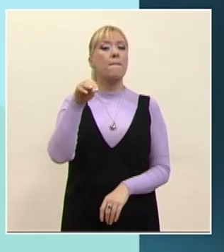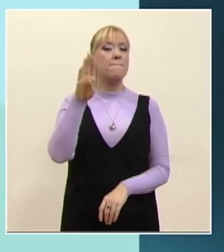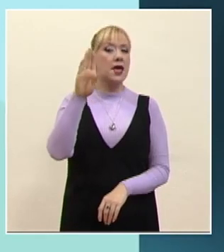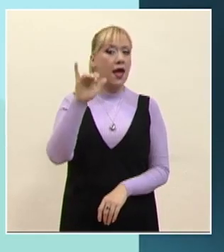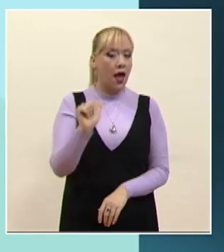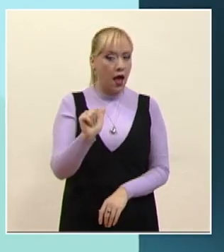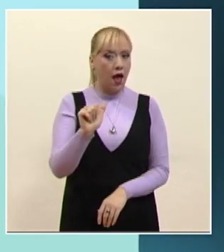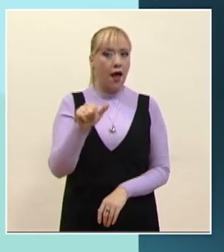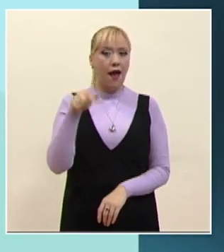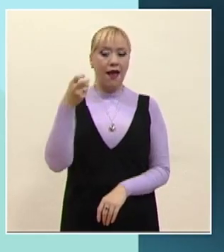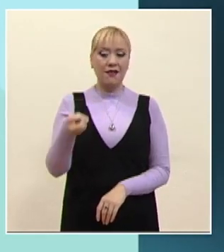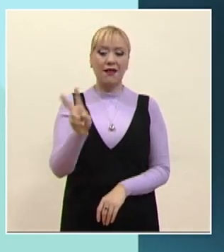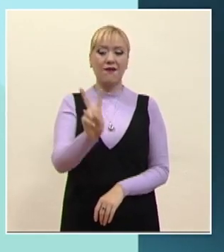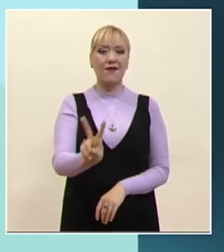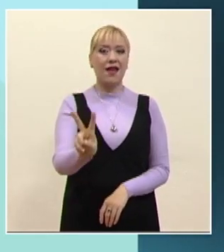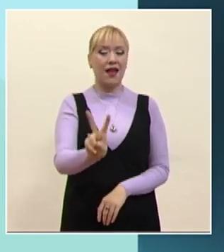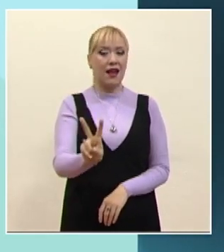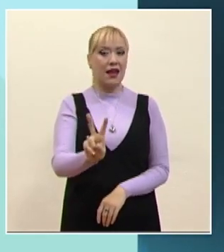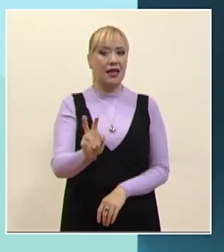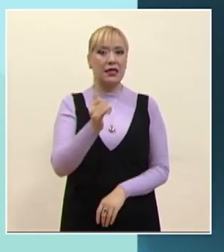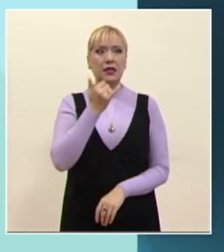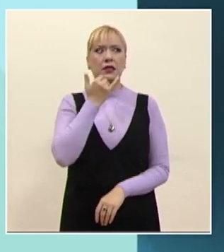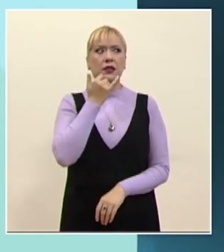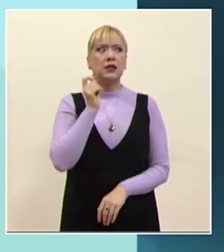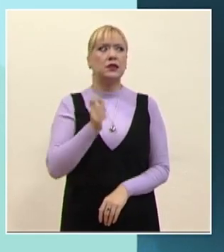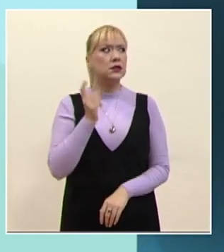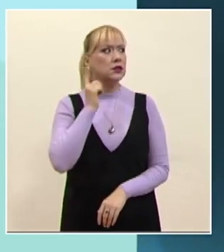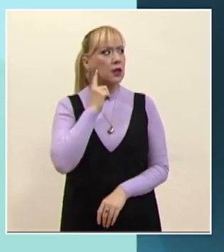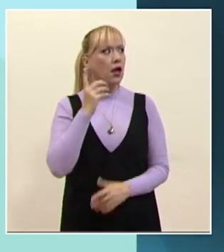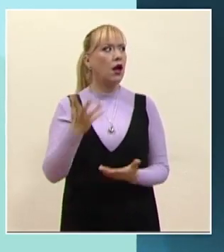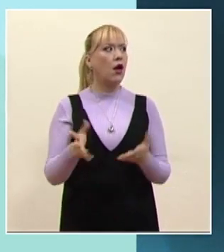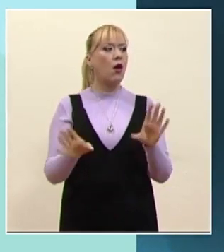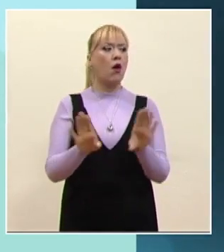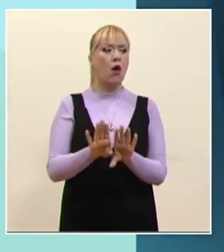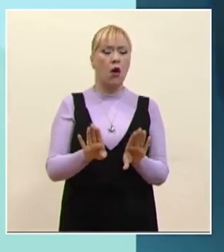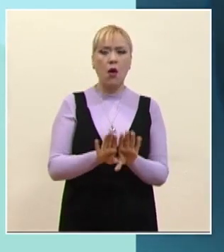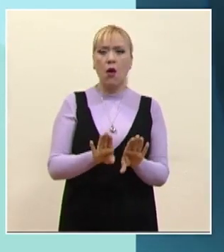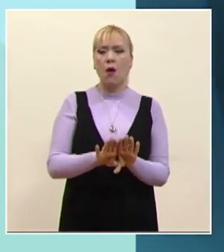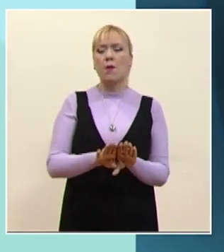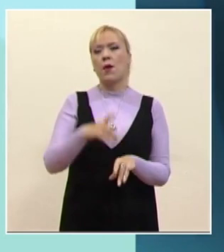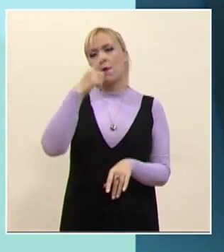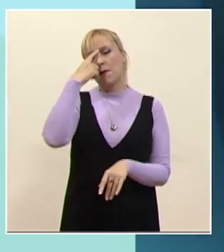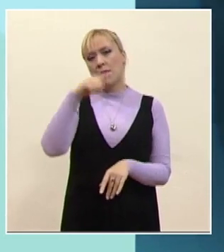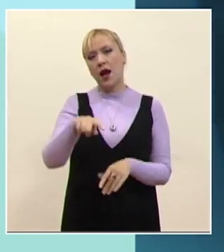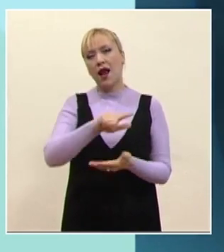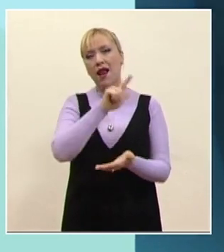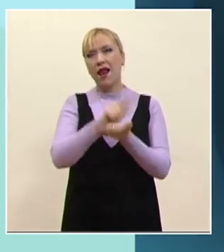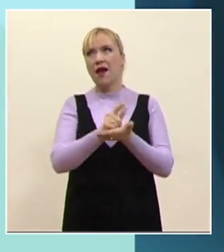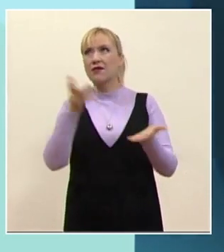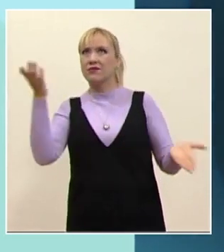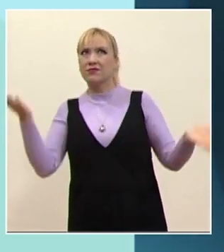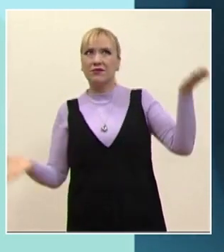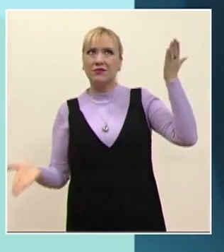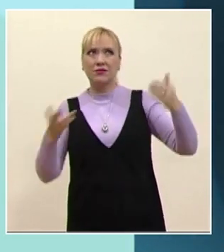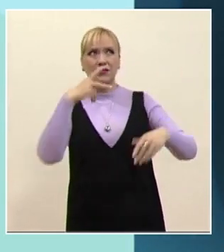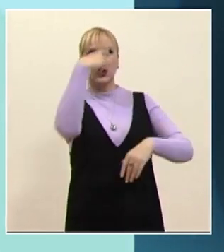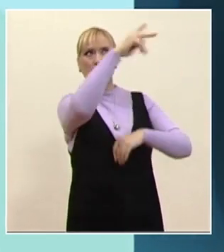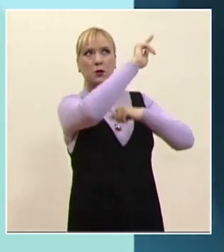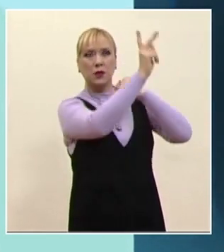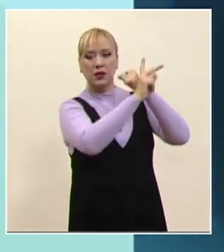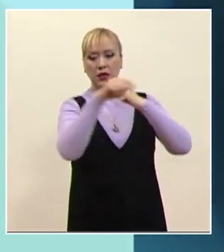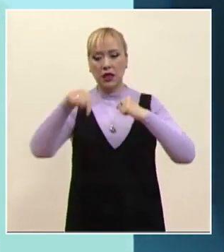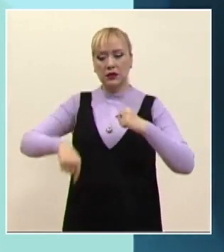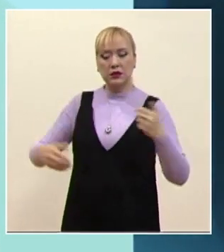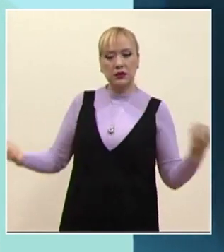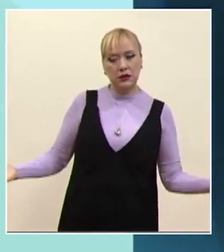evento, especialistas analizarán sentencias y decisiones relevantes en el derecho nacional y comparado para discutir la evolución, estado actual